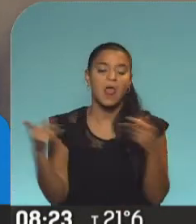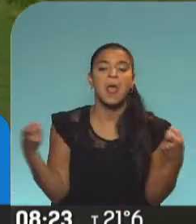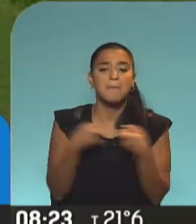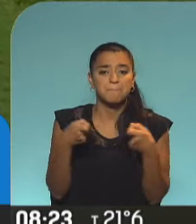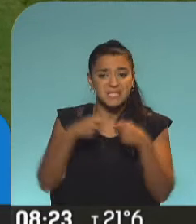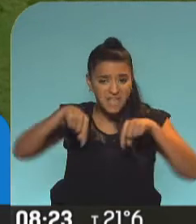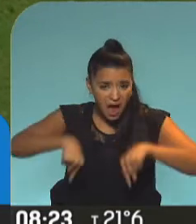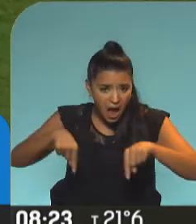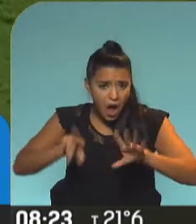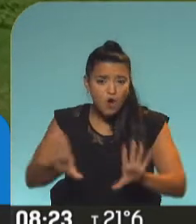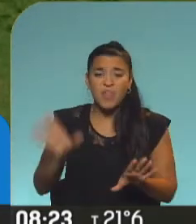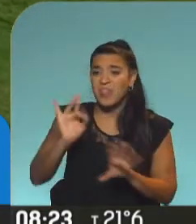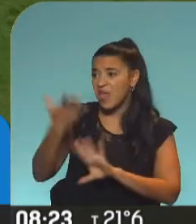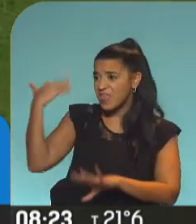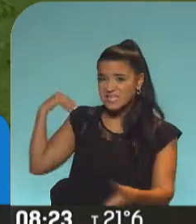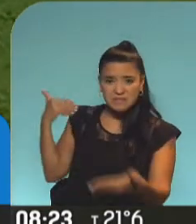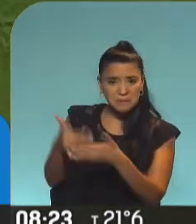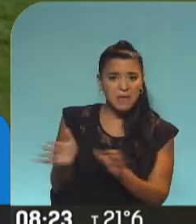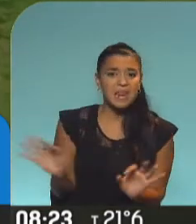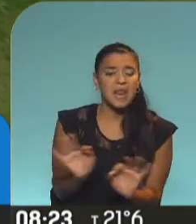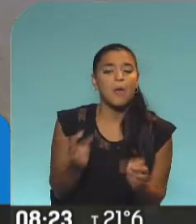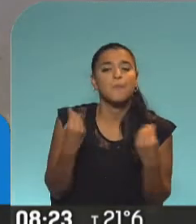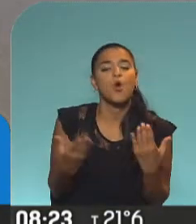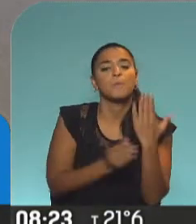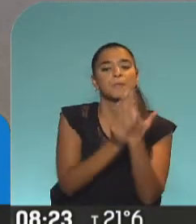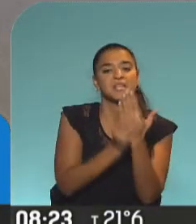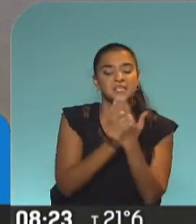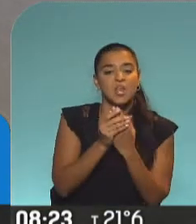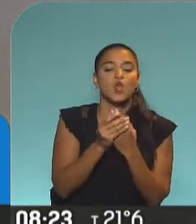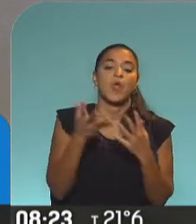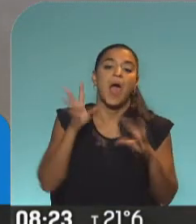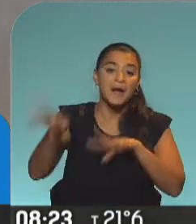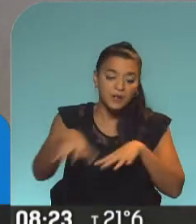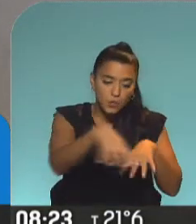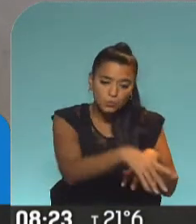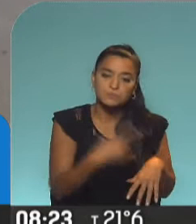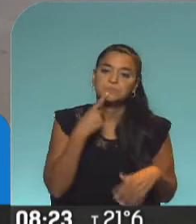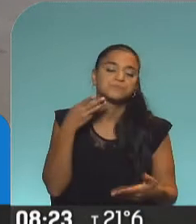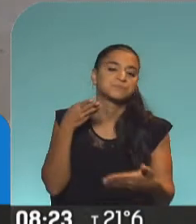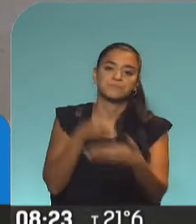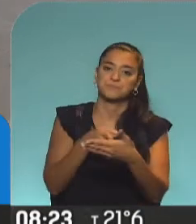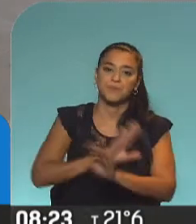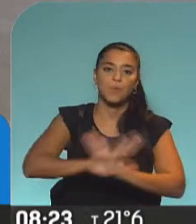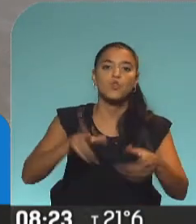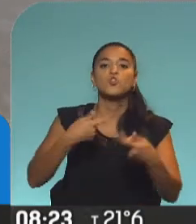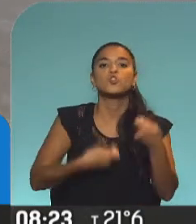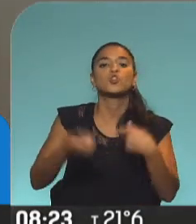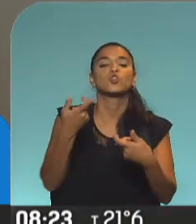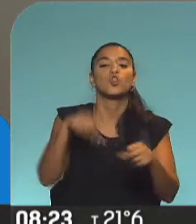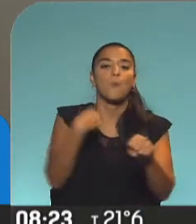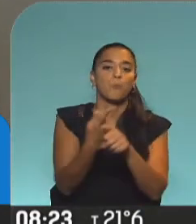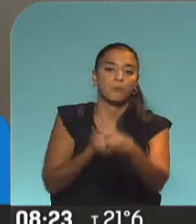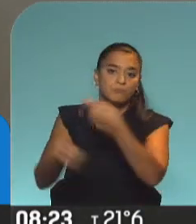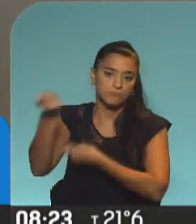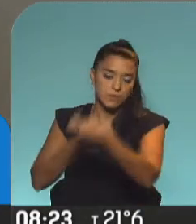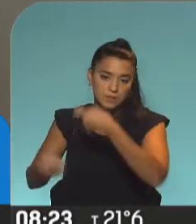está operando desde diciembre, por decisión del Ministerio de Agricultura, que le bloqueó la matrícula. La firma